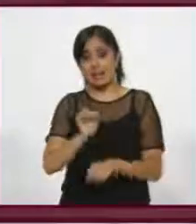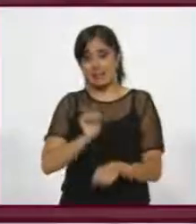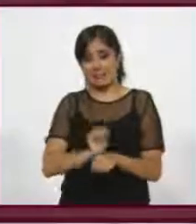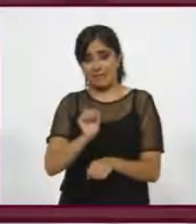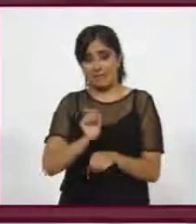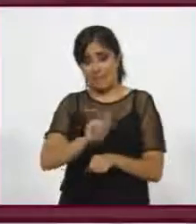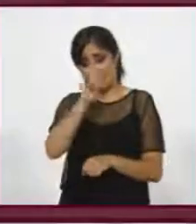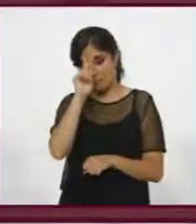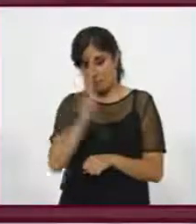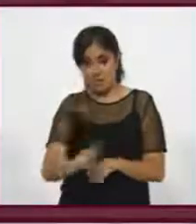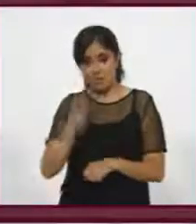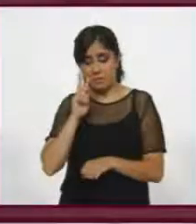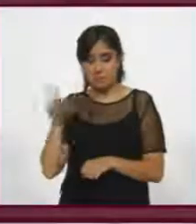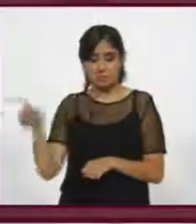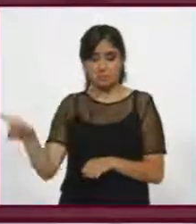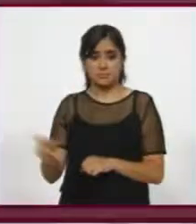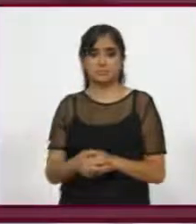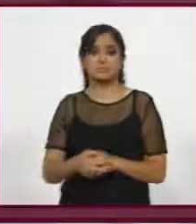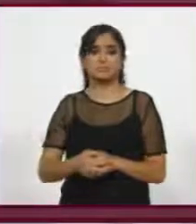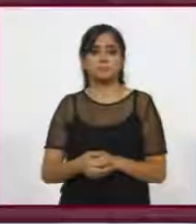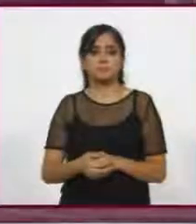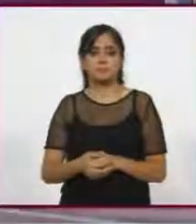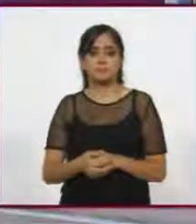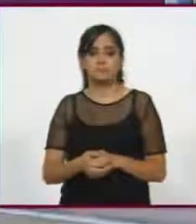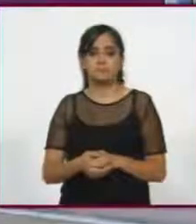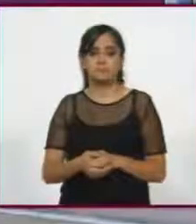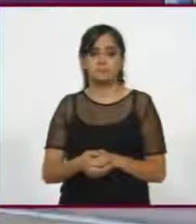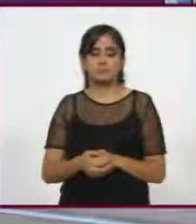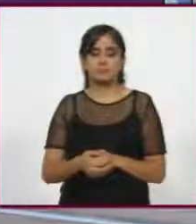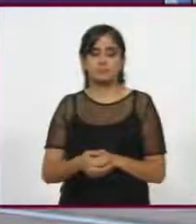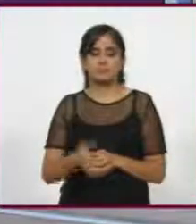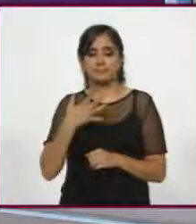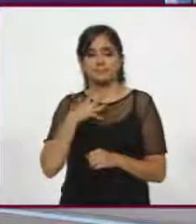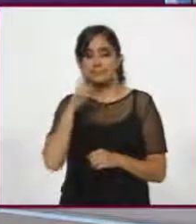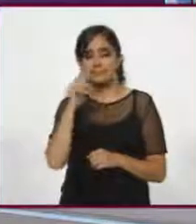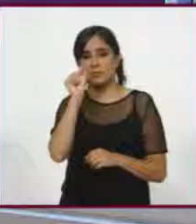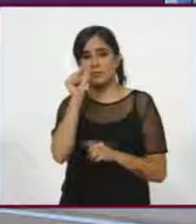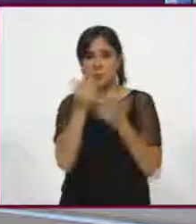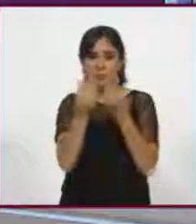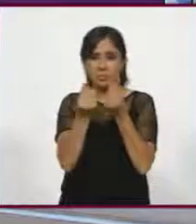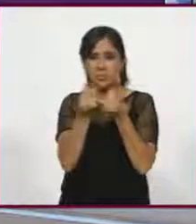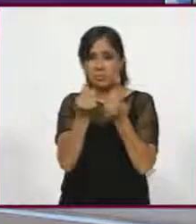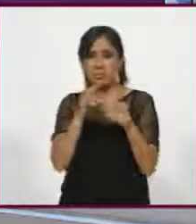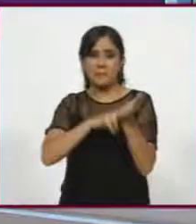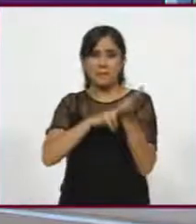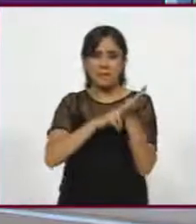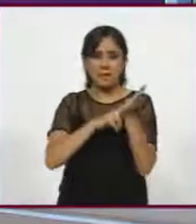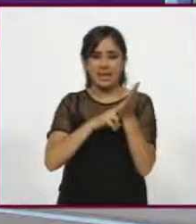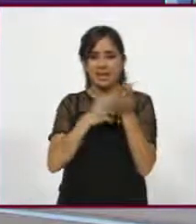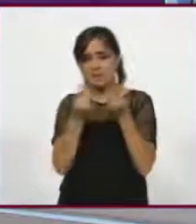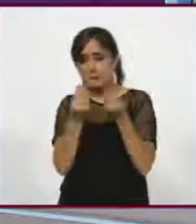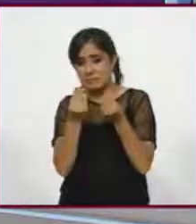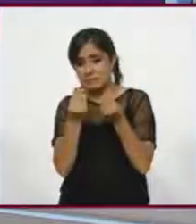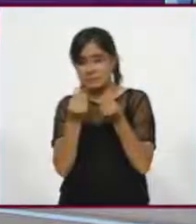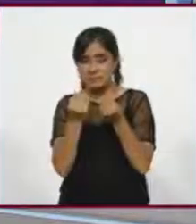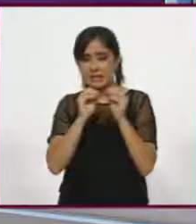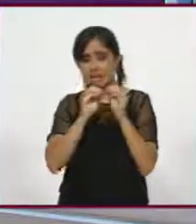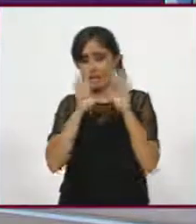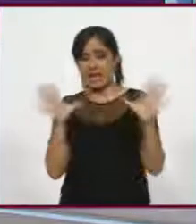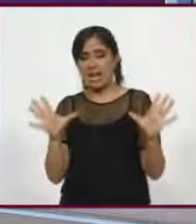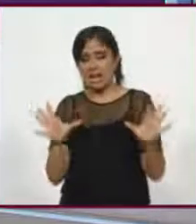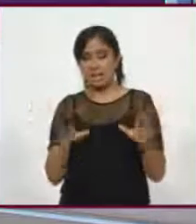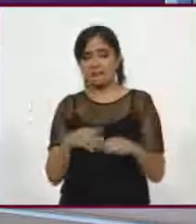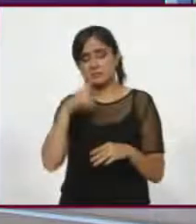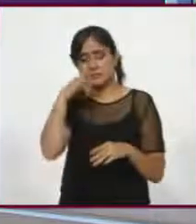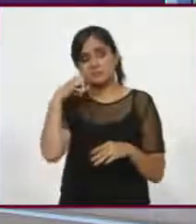Argentina. Si vemos, tenemos un verdecito muy claro. Casi transparente. Casi tendiendo, exacto, casi